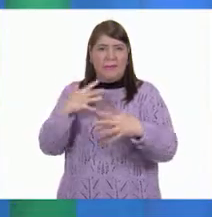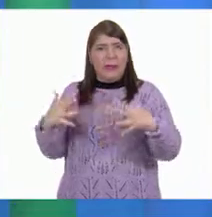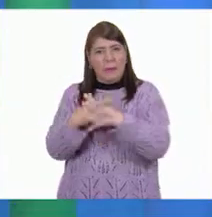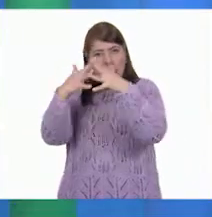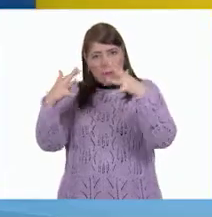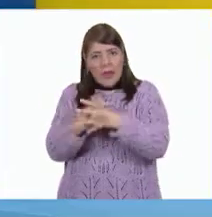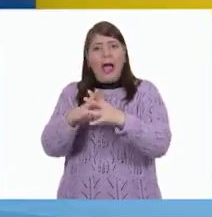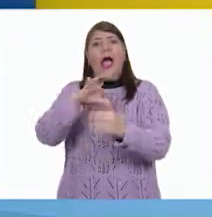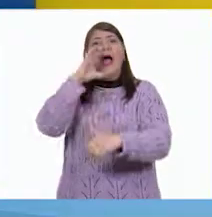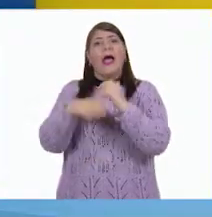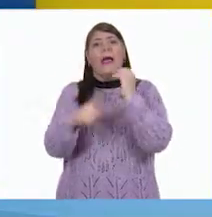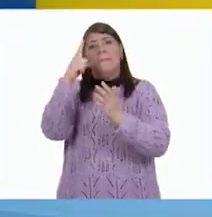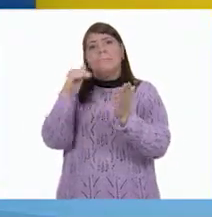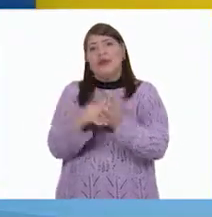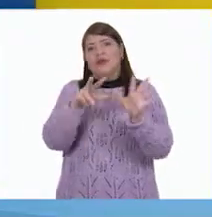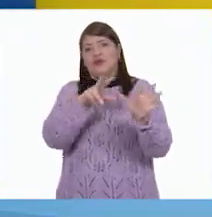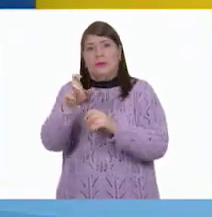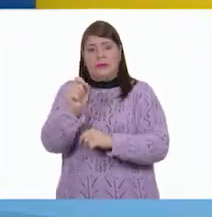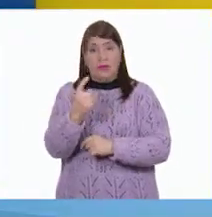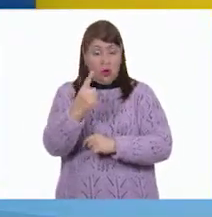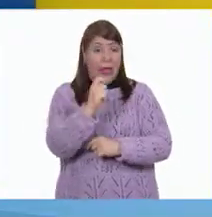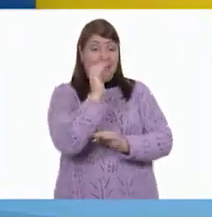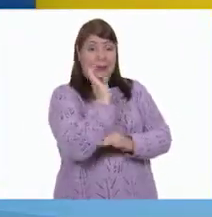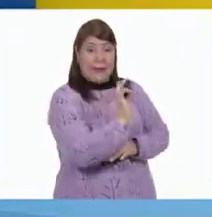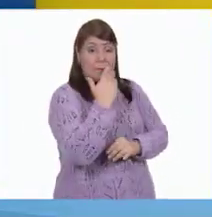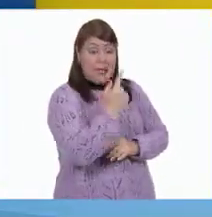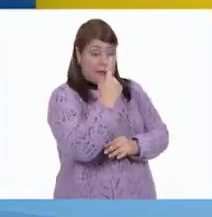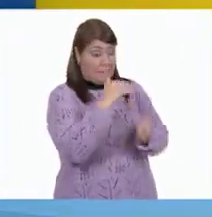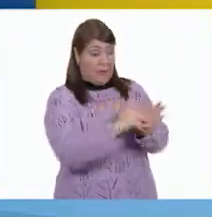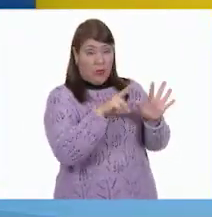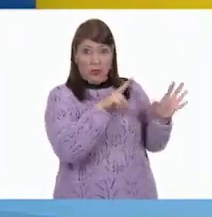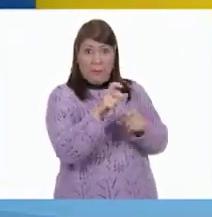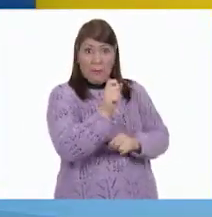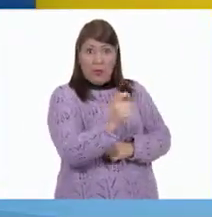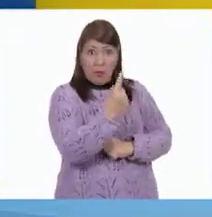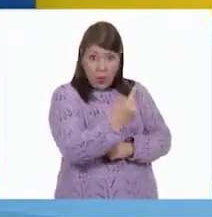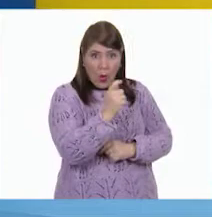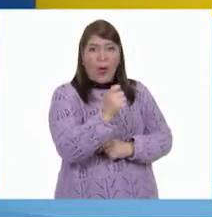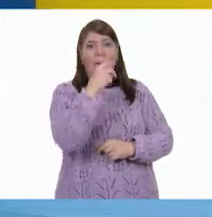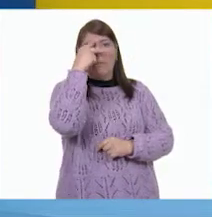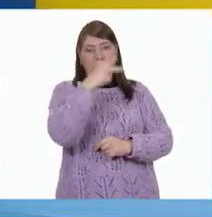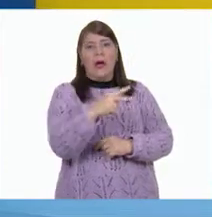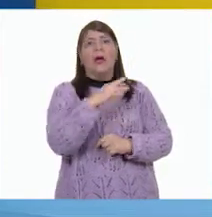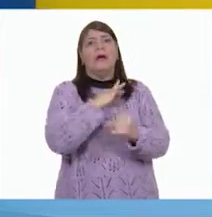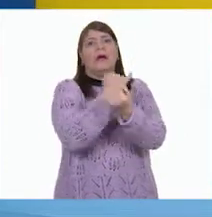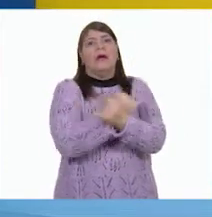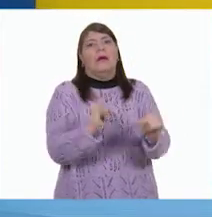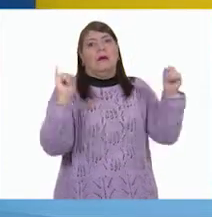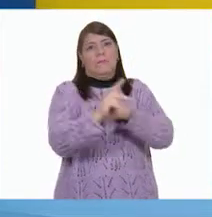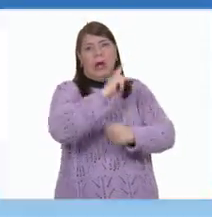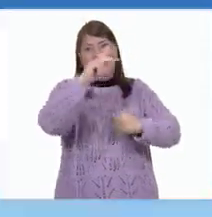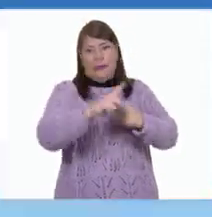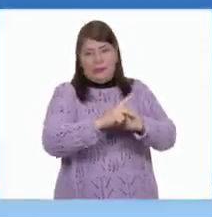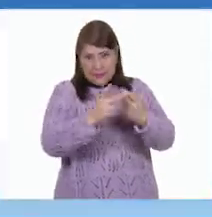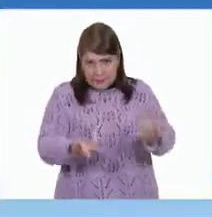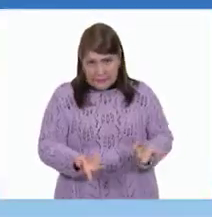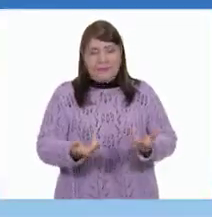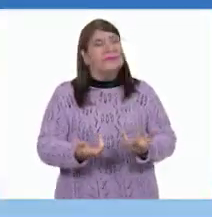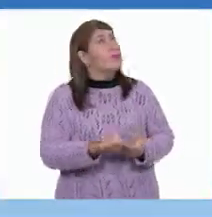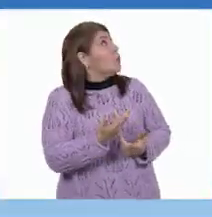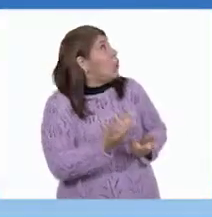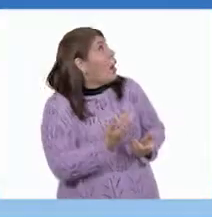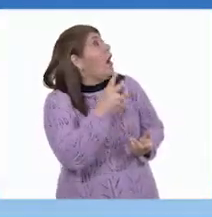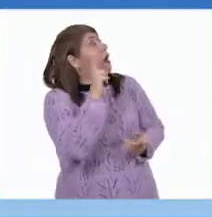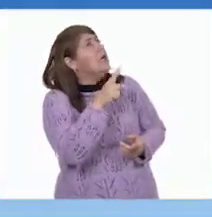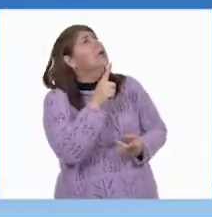1821. Exacto, Jenny. En 1821, México iniciaba su vida como nación independiente. Uy, maestra,